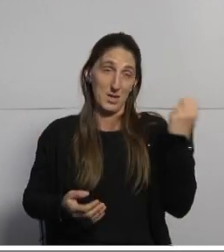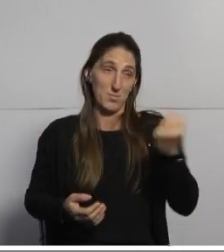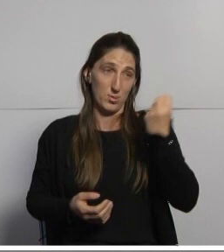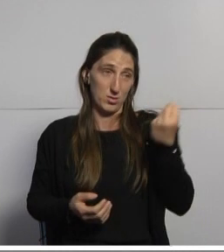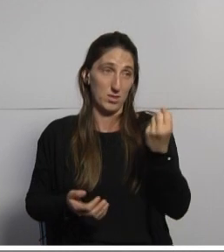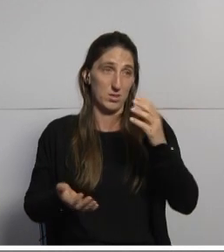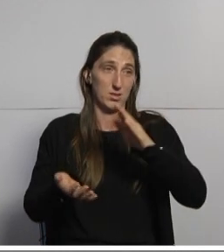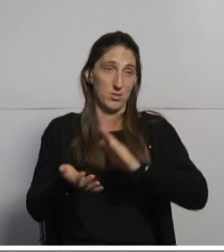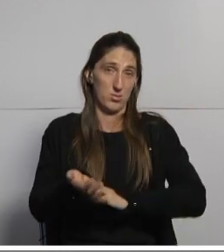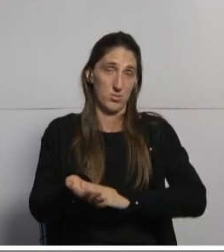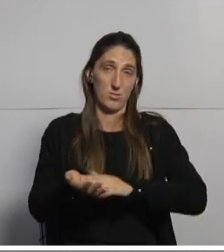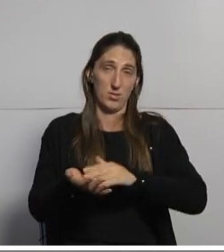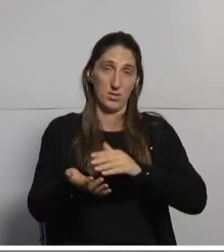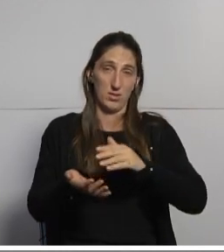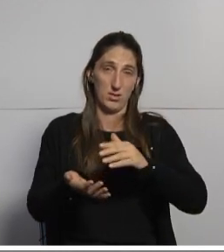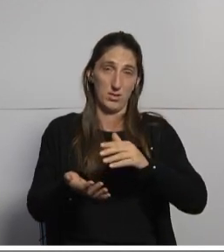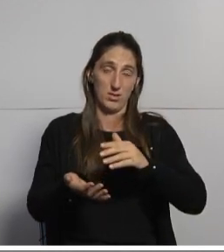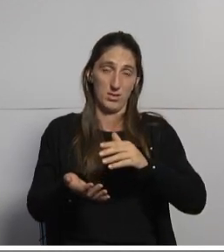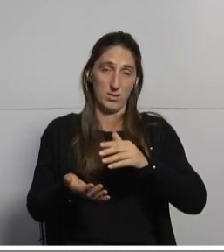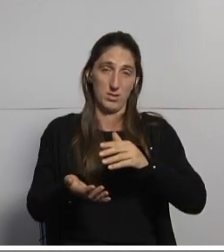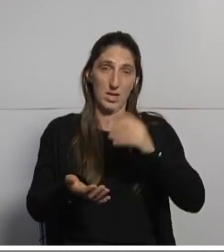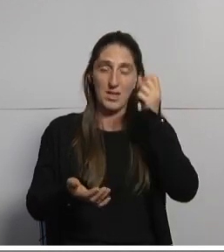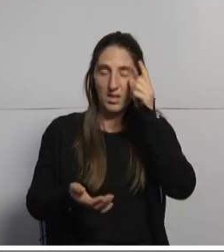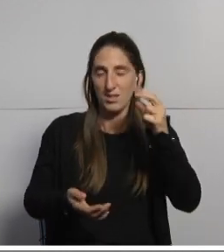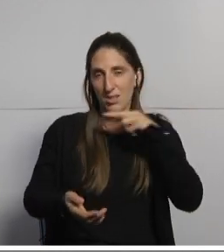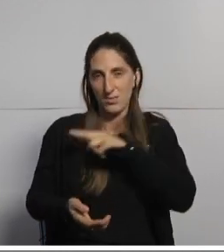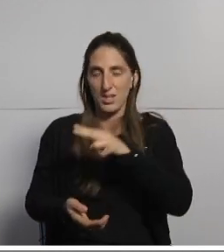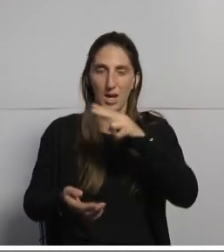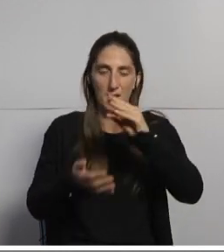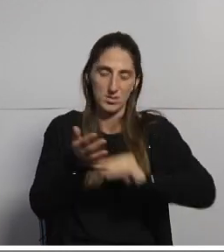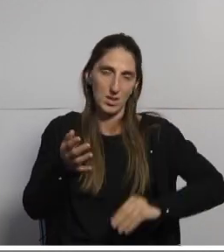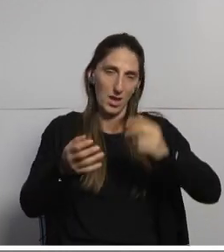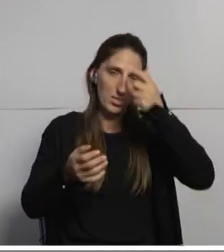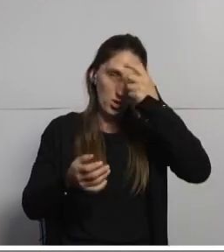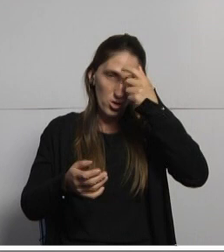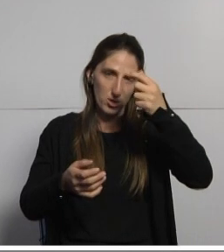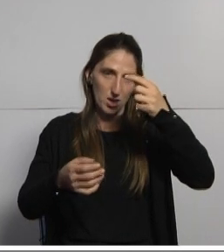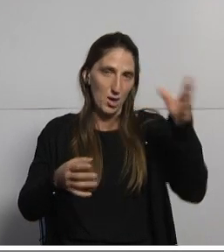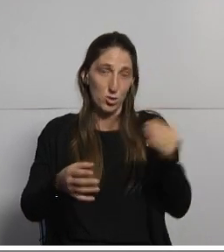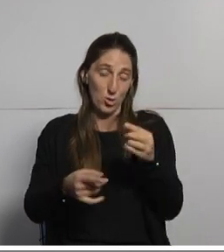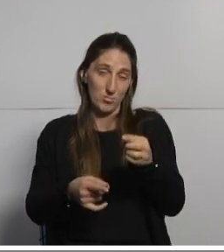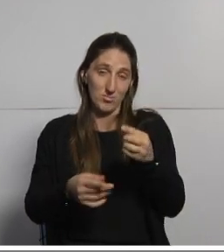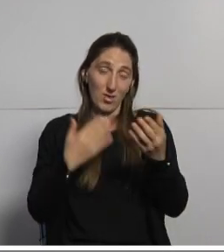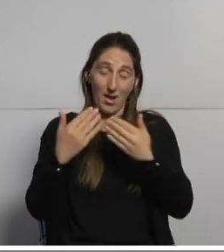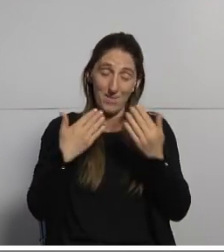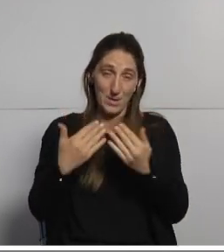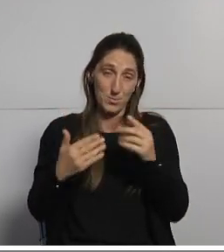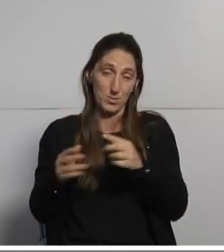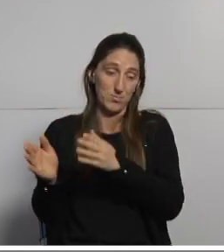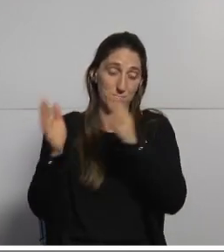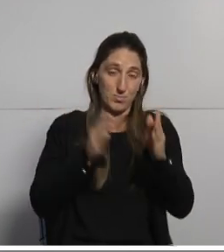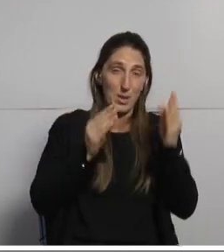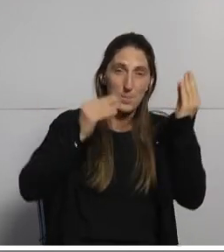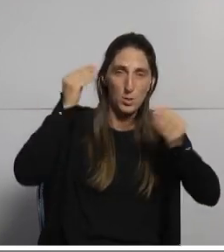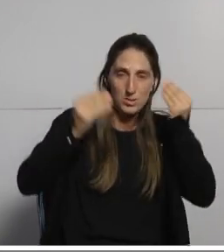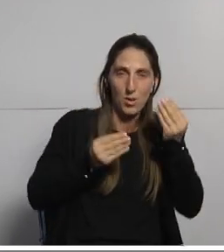con la eficacia de las iniciativas para ciudades inteligentes, inteligencia artificial, datos, tecnología, todo esto que venimos hablando, y por otro lado, la